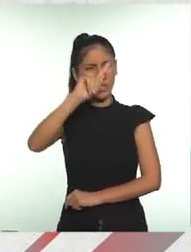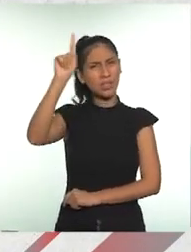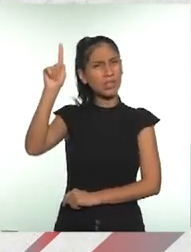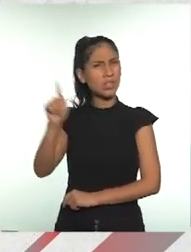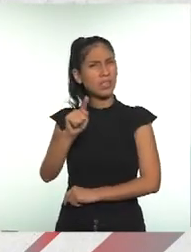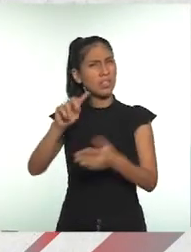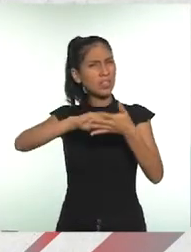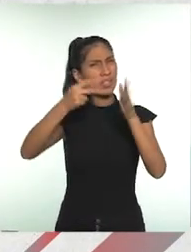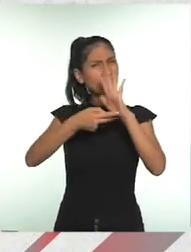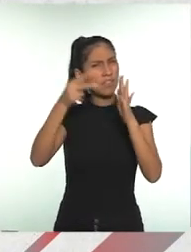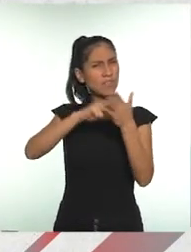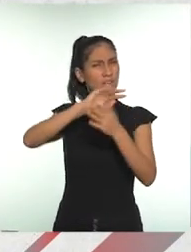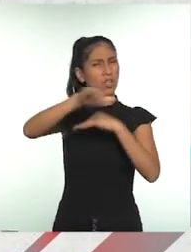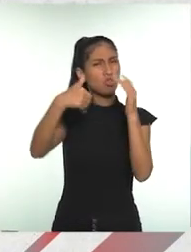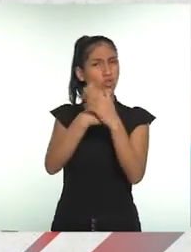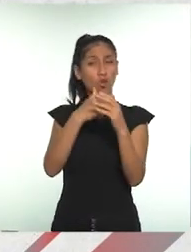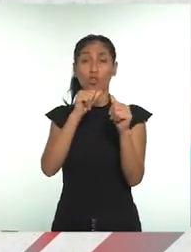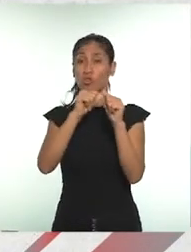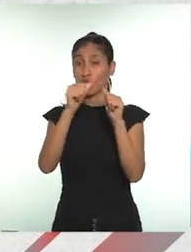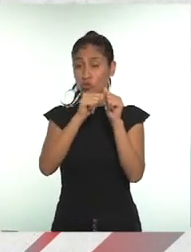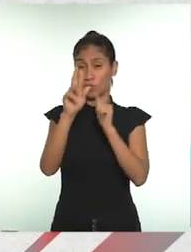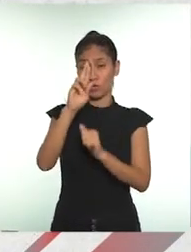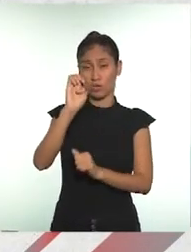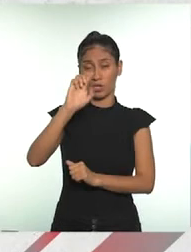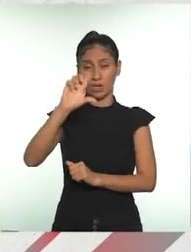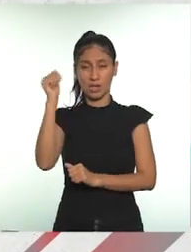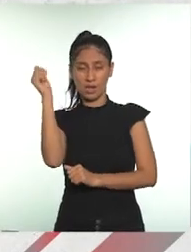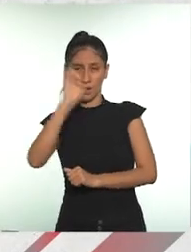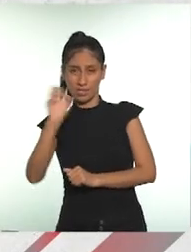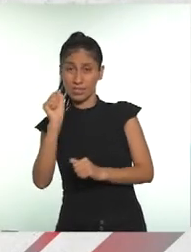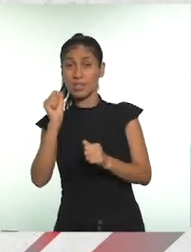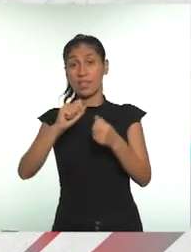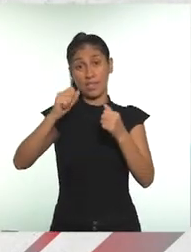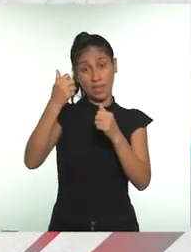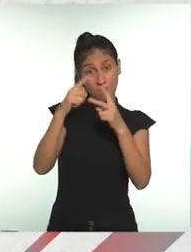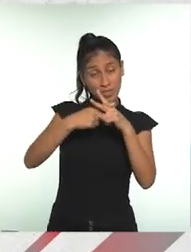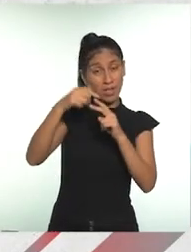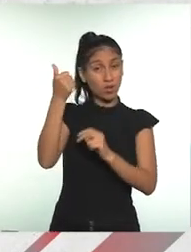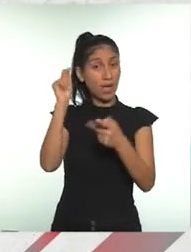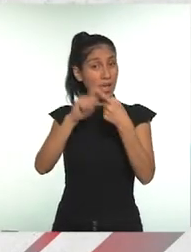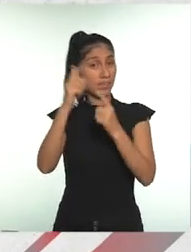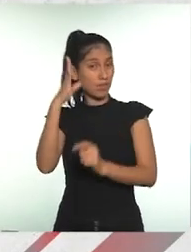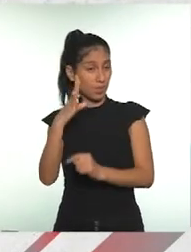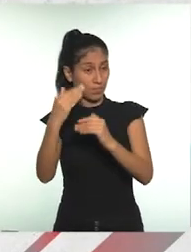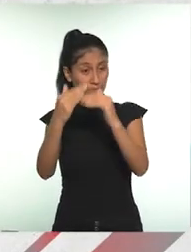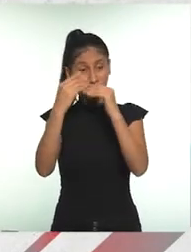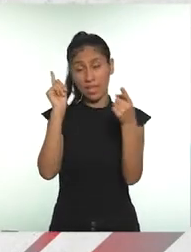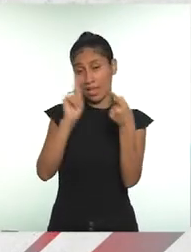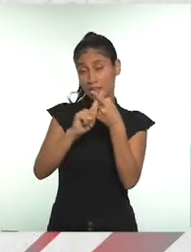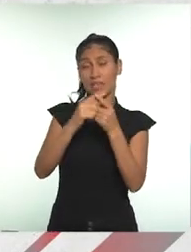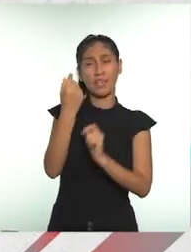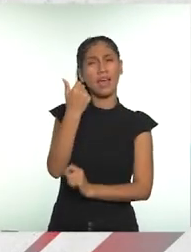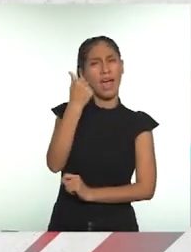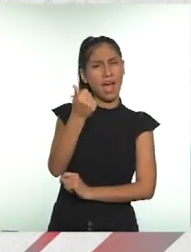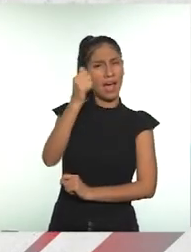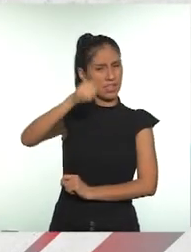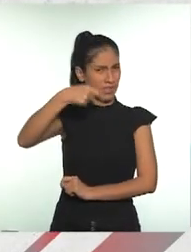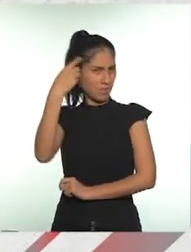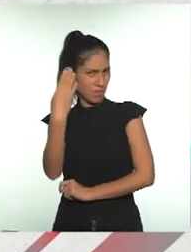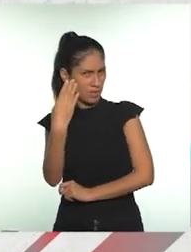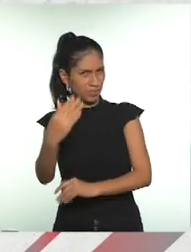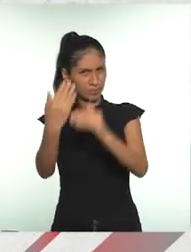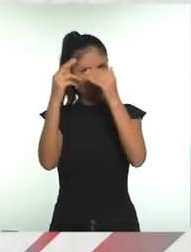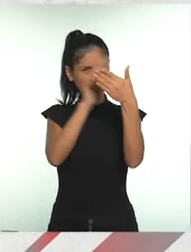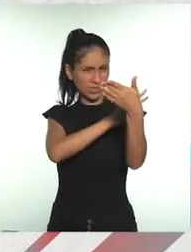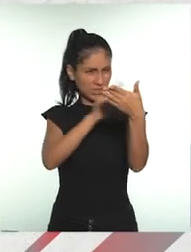significa que están contenidos todos los números reales desde A hasta B, considerándose a dichos extremos A y B.